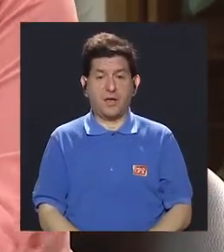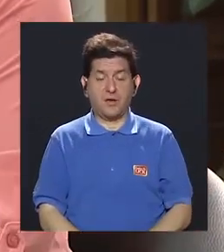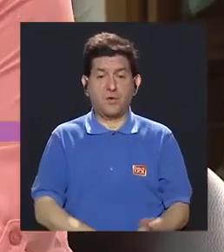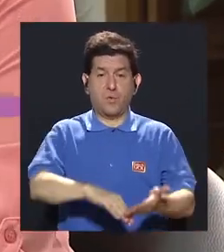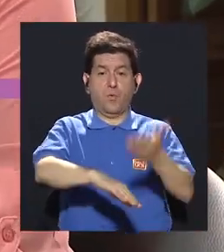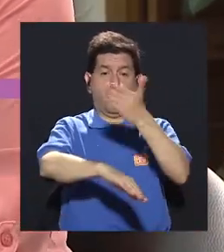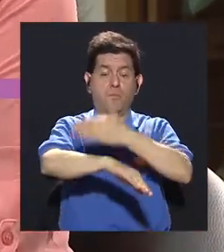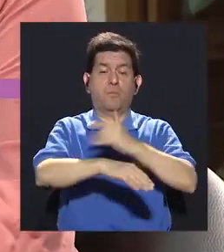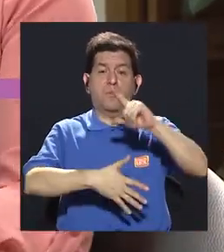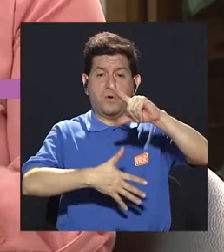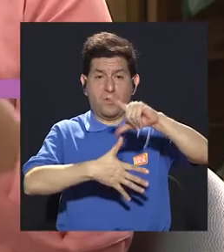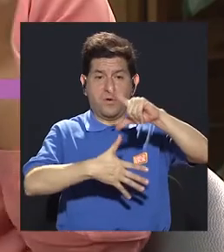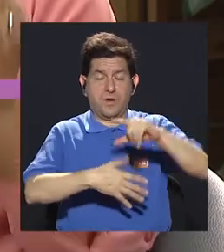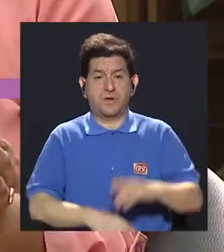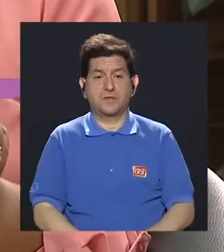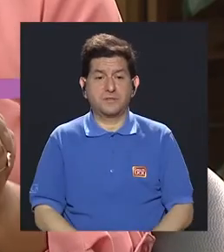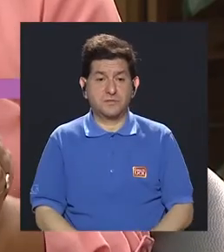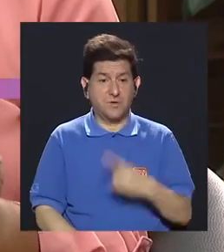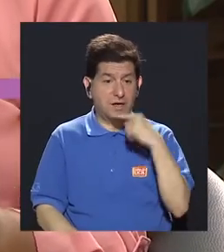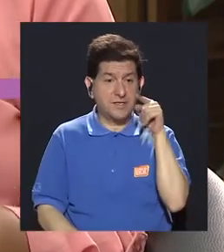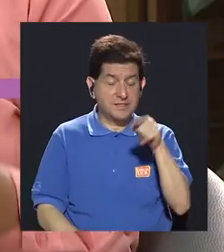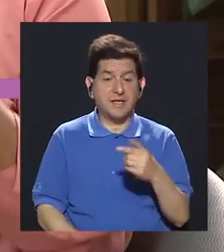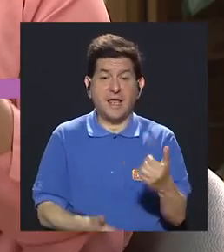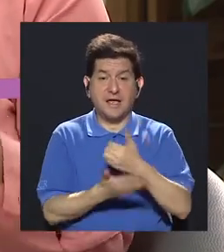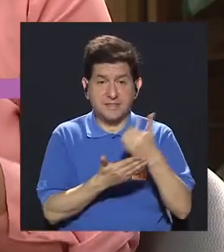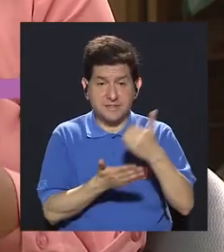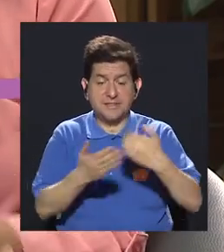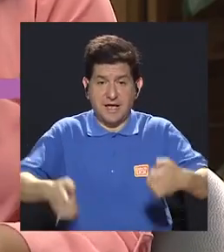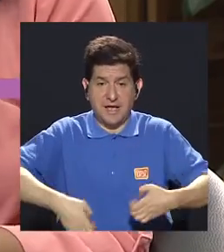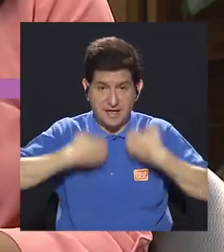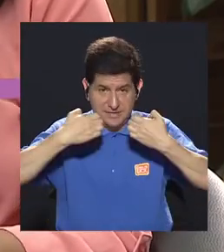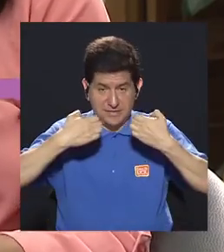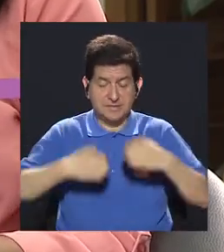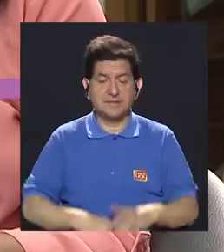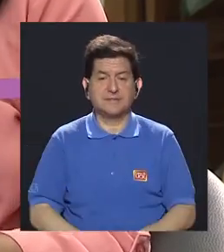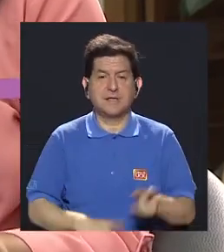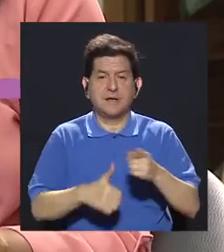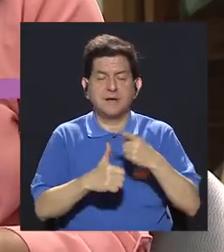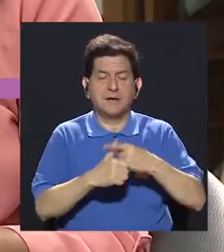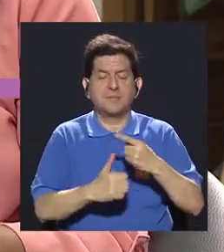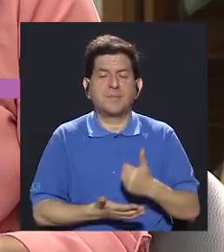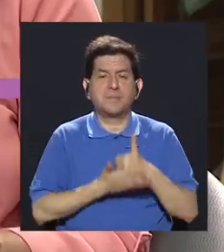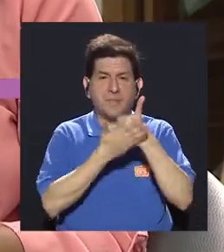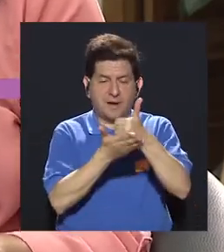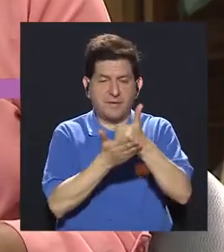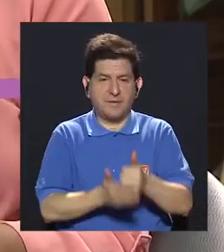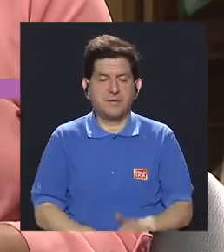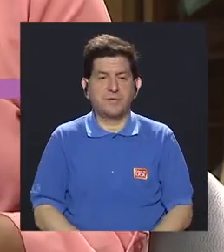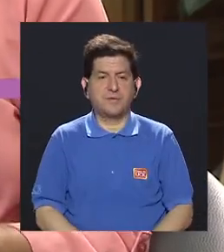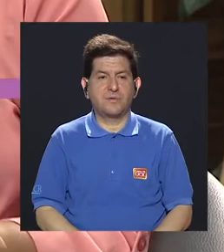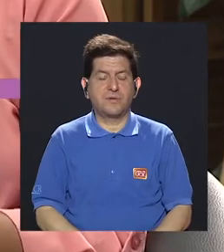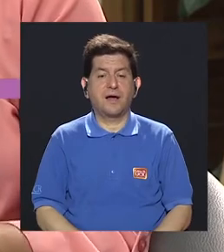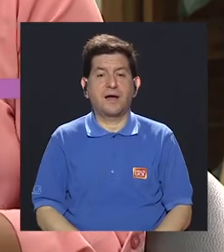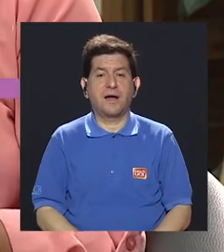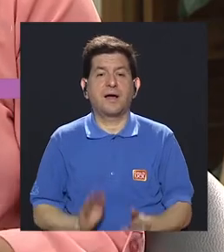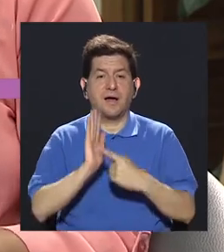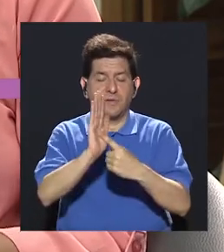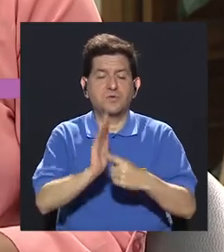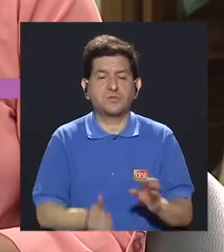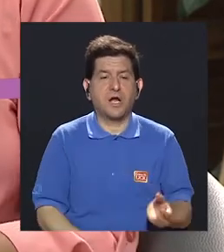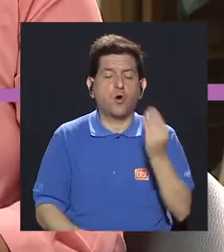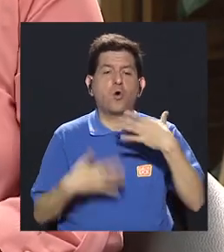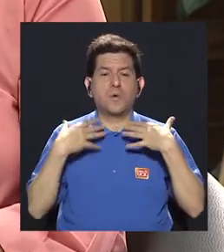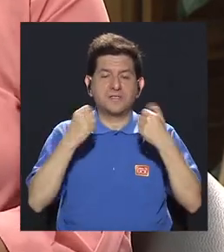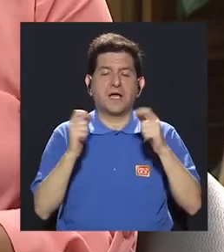nivel latinoamericano, ¿verdad? A decir, estos recursos existen. Entonces, la primera forma de colaborar es dando a conocer